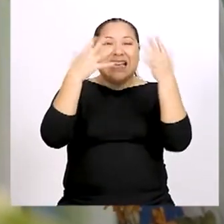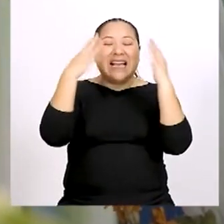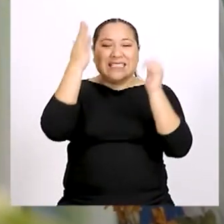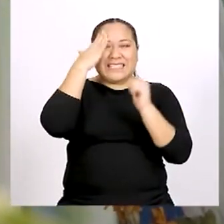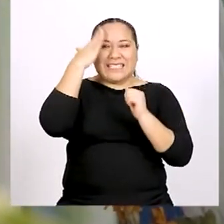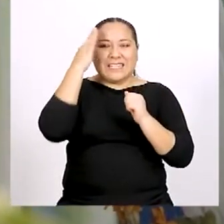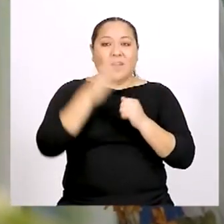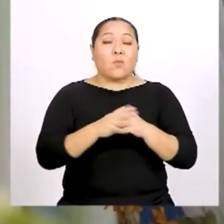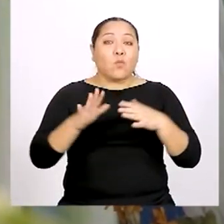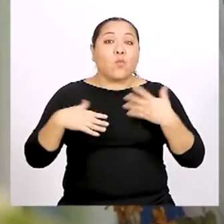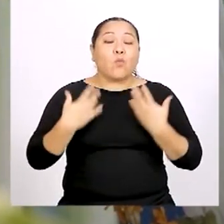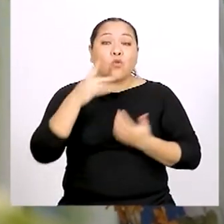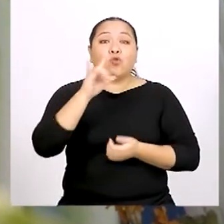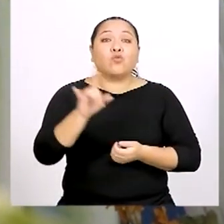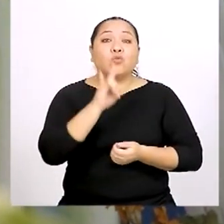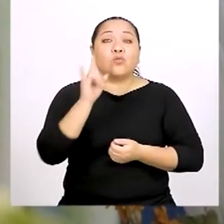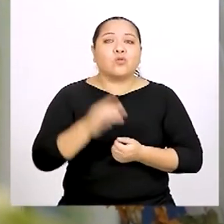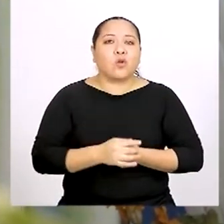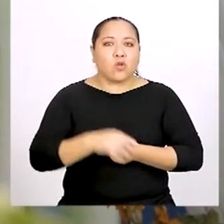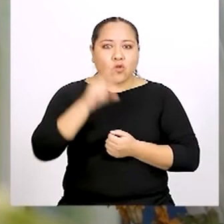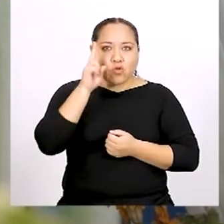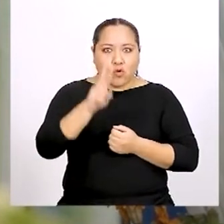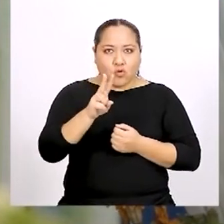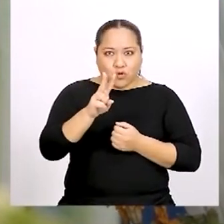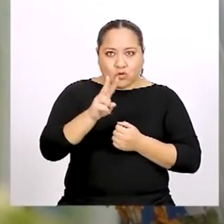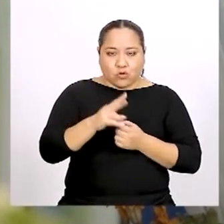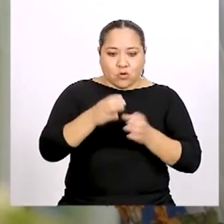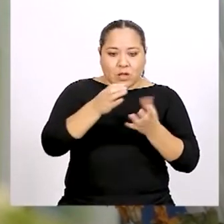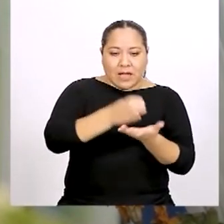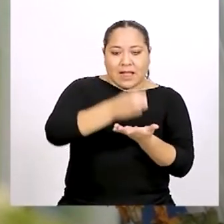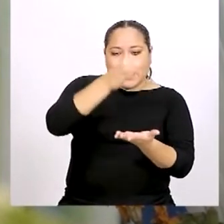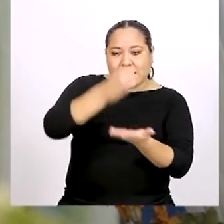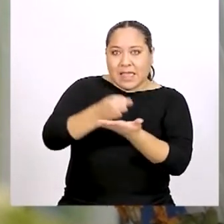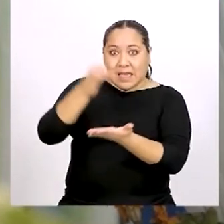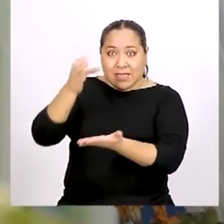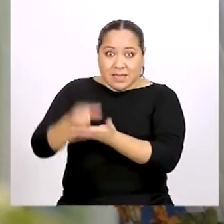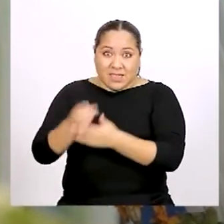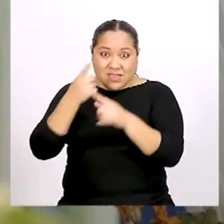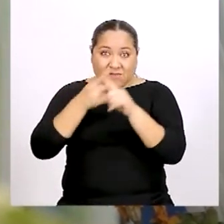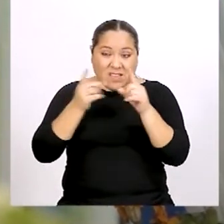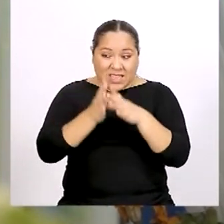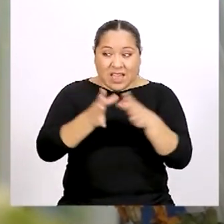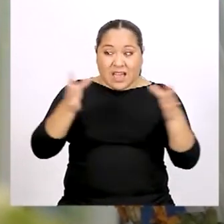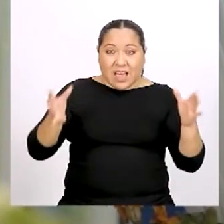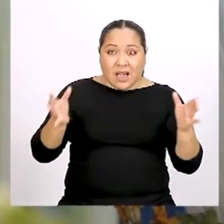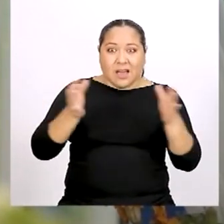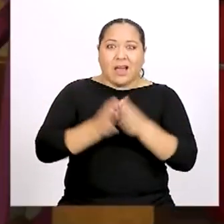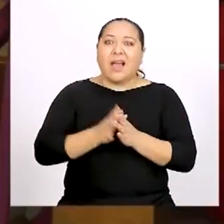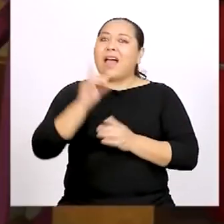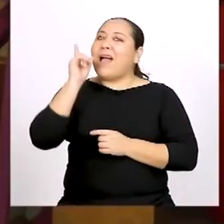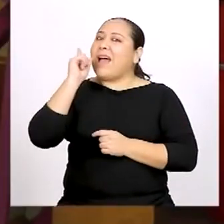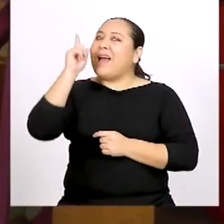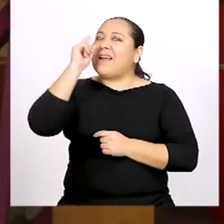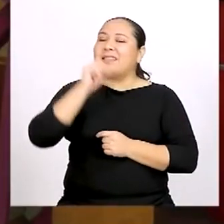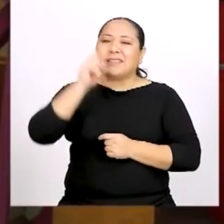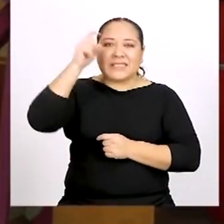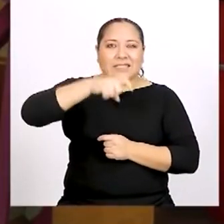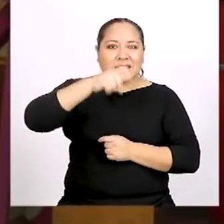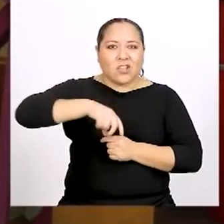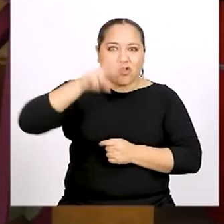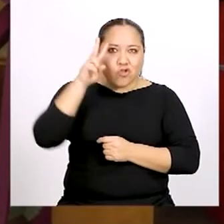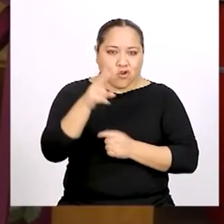¡Yo sé, yo sé! Podemos usar dos latas de diferente tamaño.